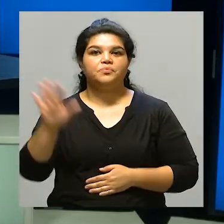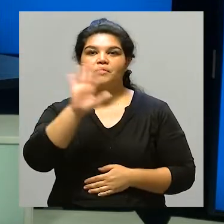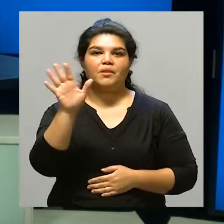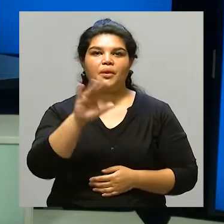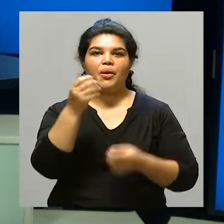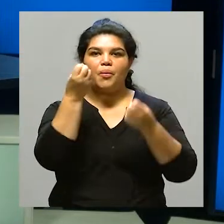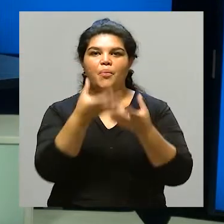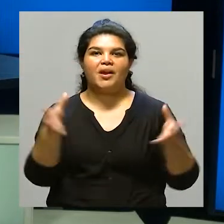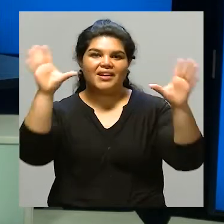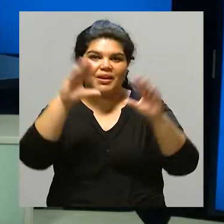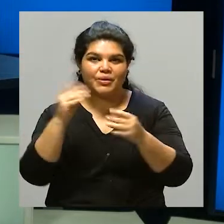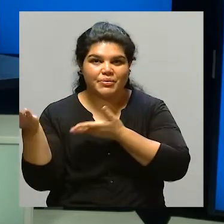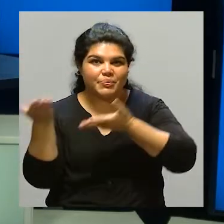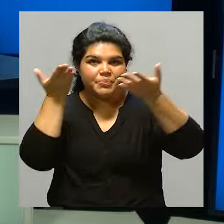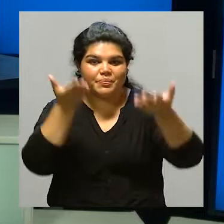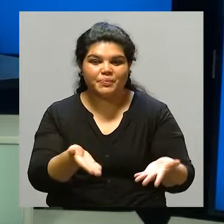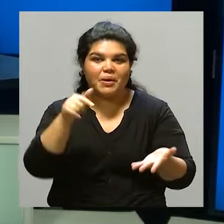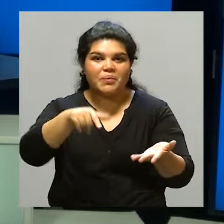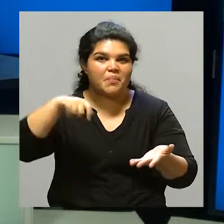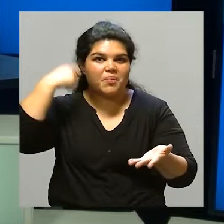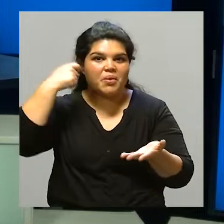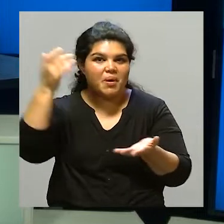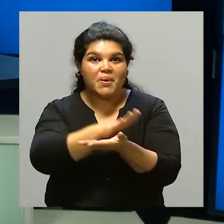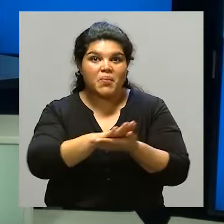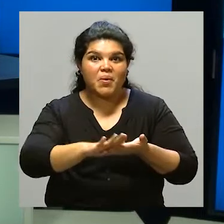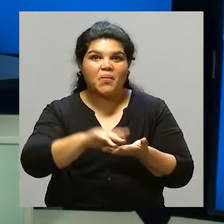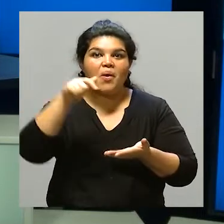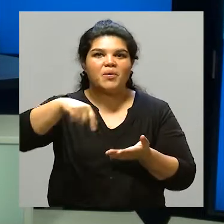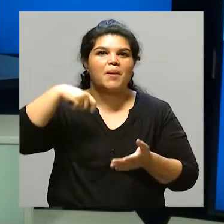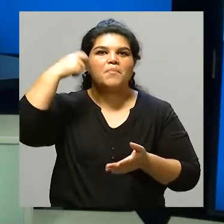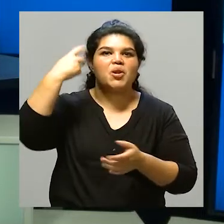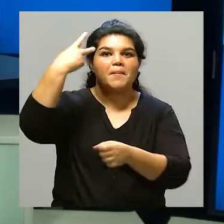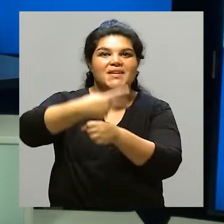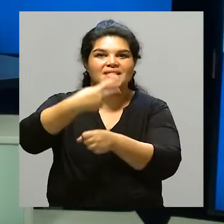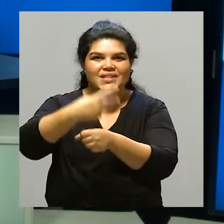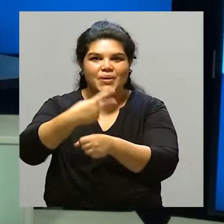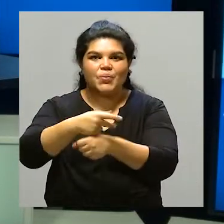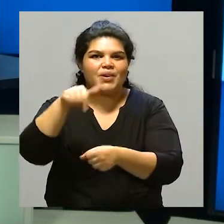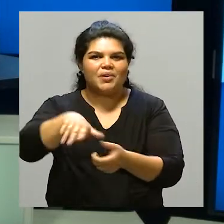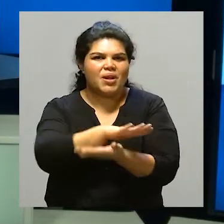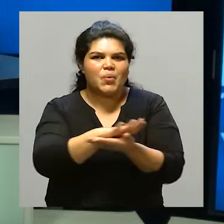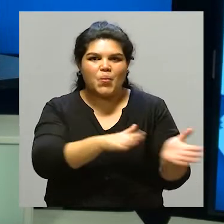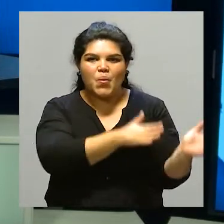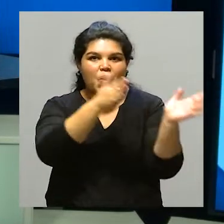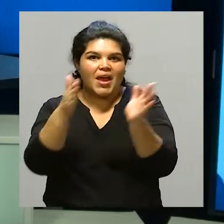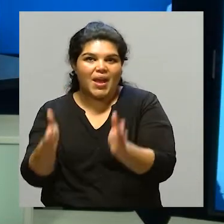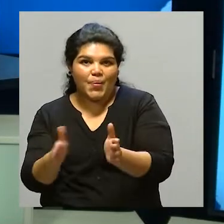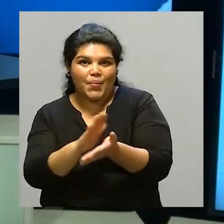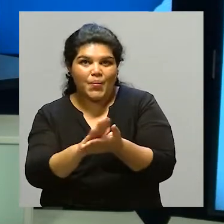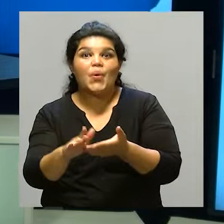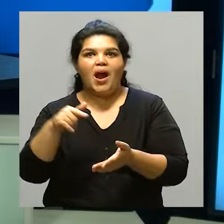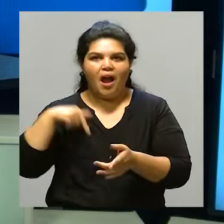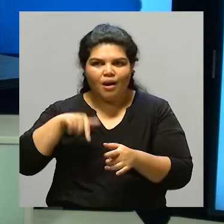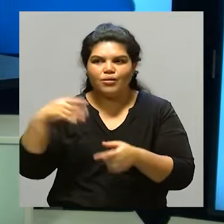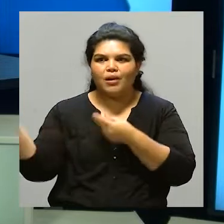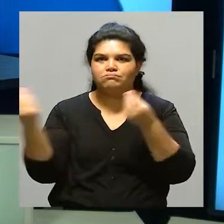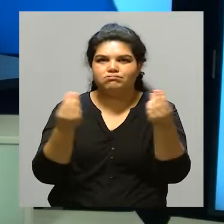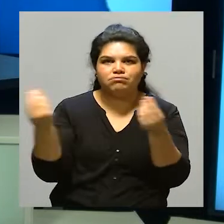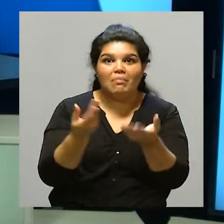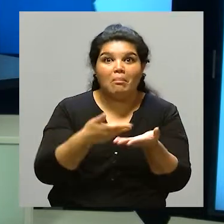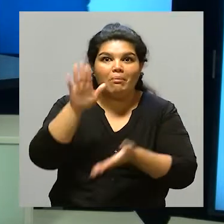¿Qué tal? Bienvenidos, muy buenas noches a esta nueva edición de Chat Internacional, segundo programa en esta nueva temporada que también tenemos más incorporaciones. En